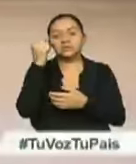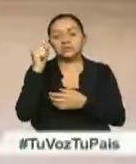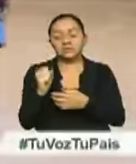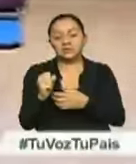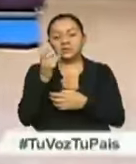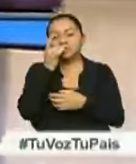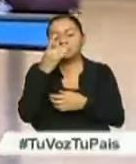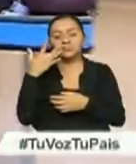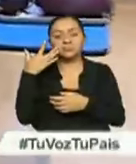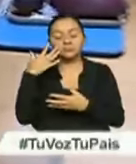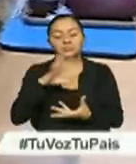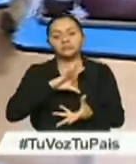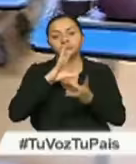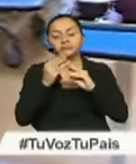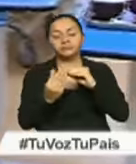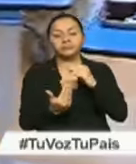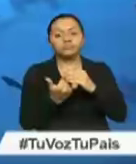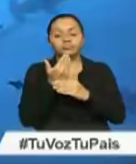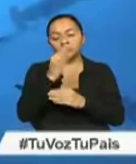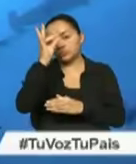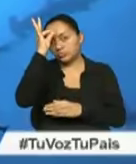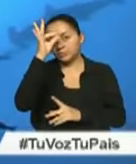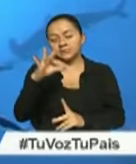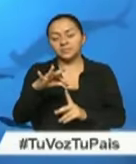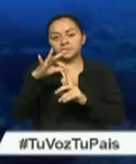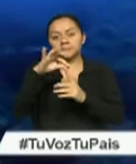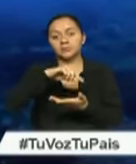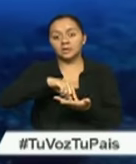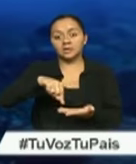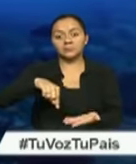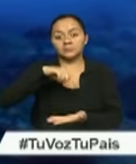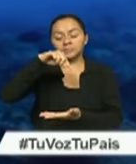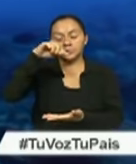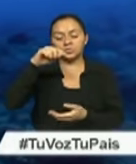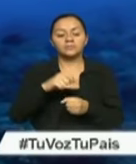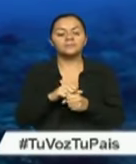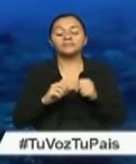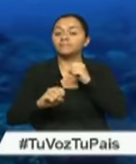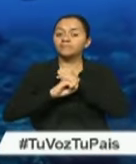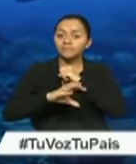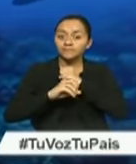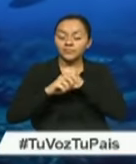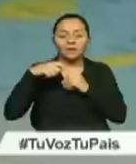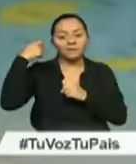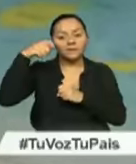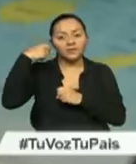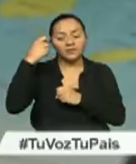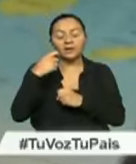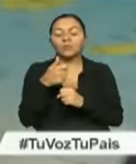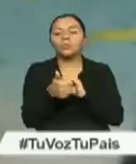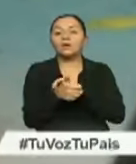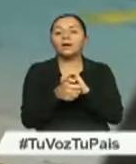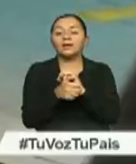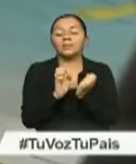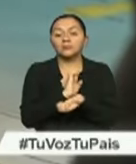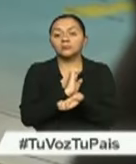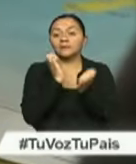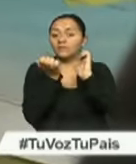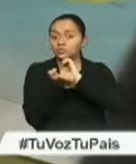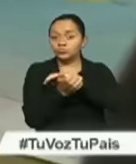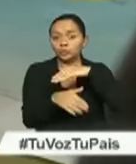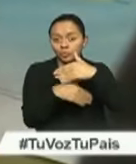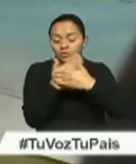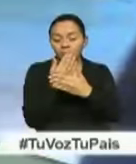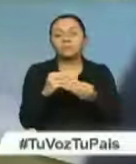de la repotenciación del Hospital de Especialidades Eugenio Espejo, el estreno del documental Galápagos, Islas de la Evolución, así